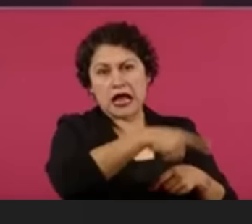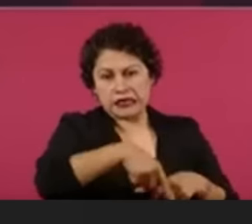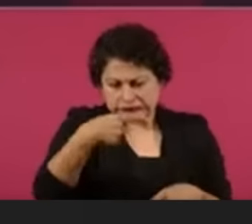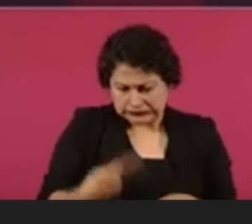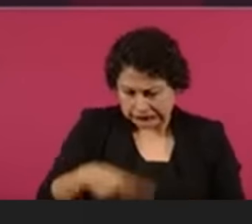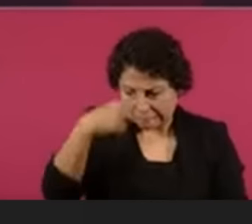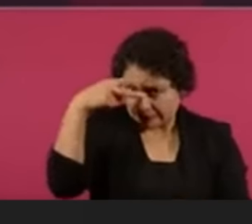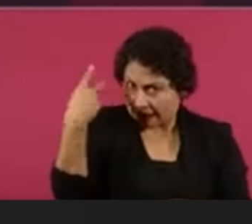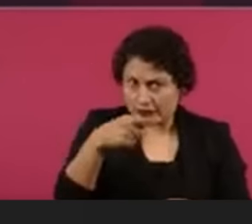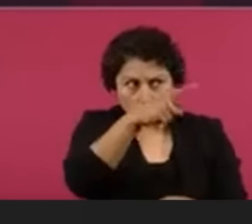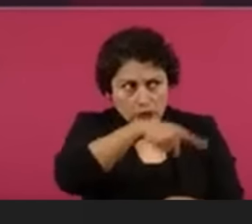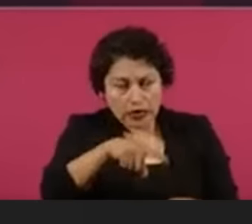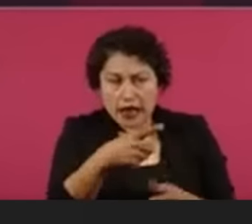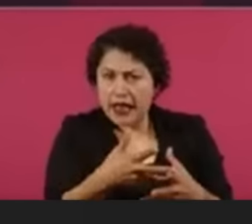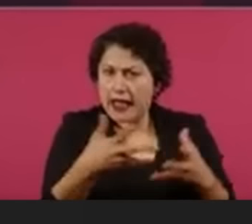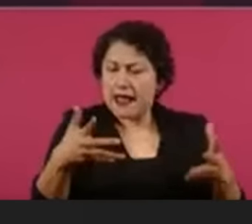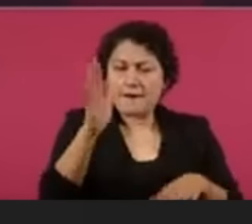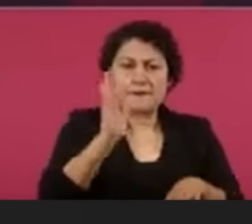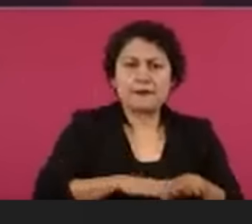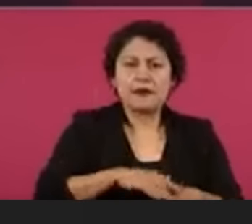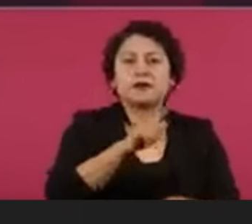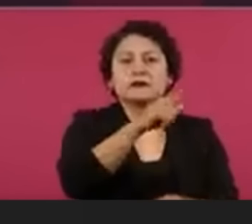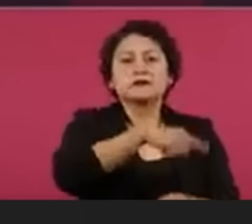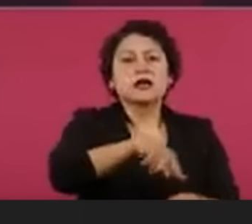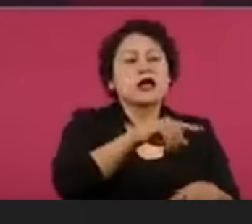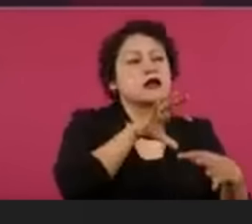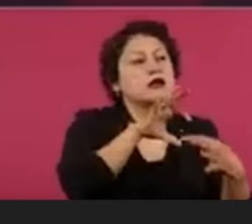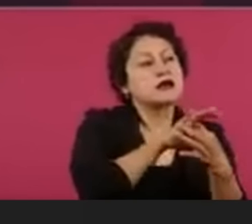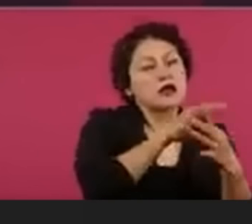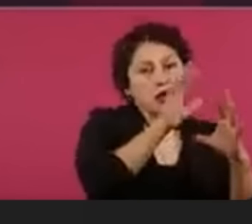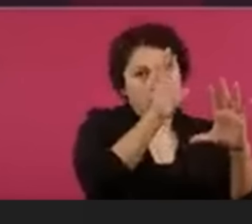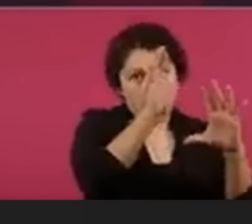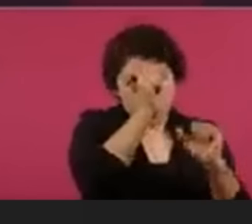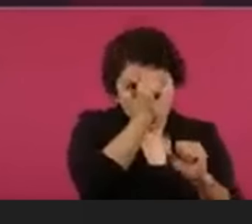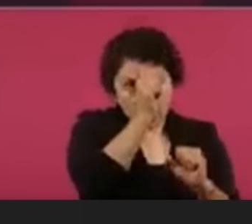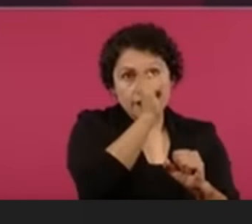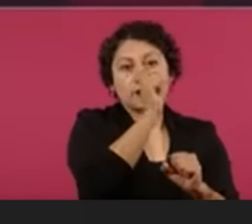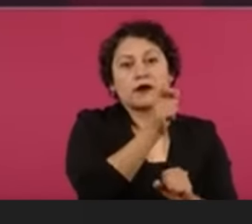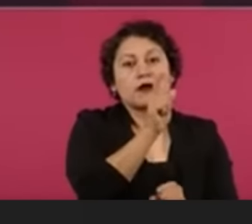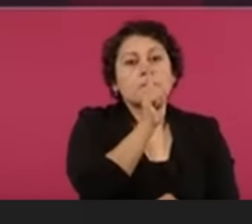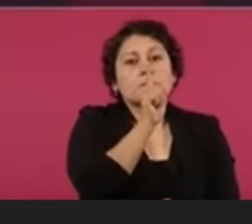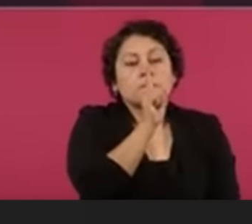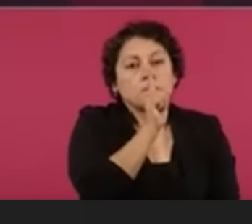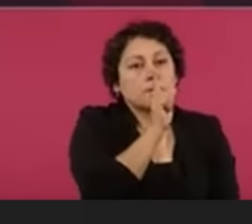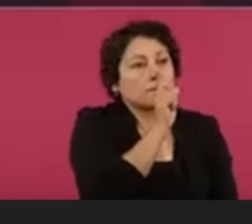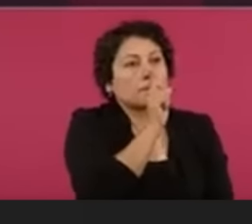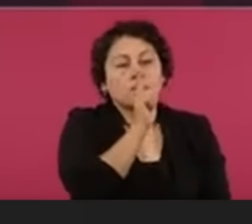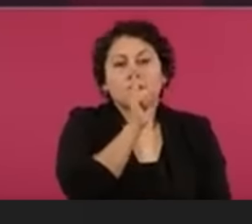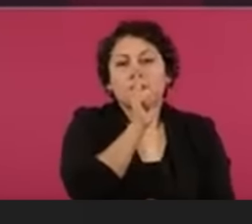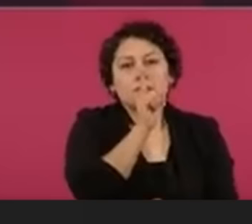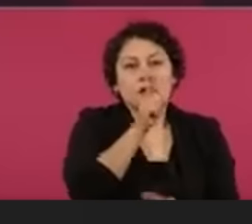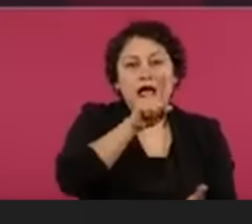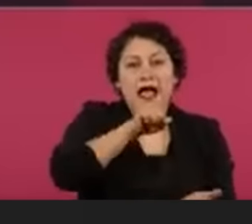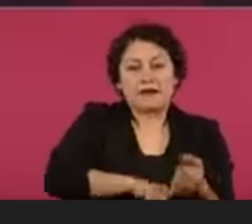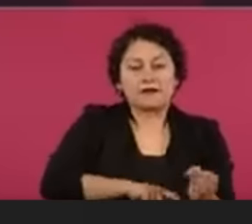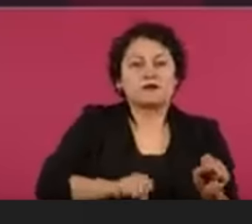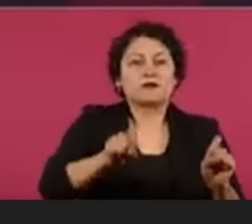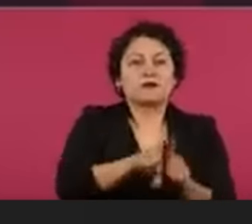país, firmaron aquel pacto de la ignominia para encubrir las masacres del gobierno